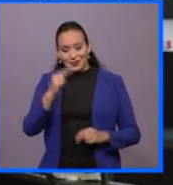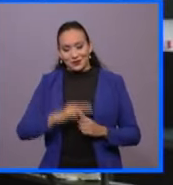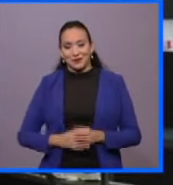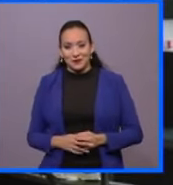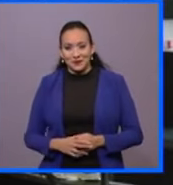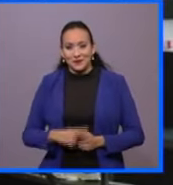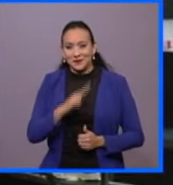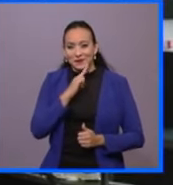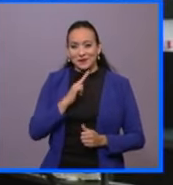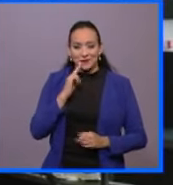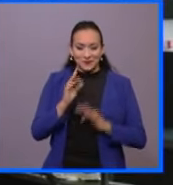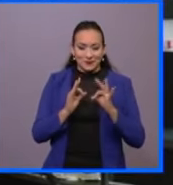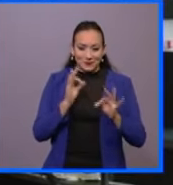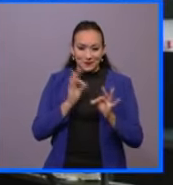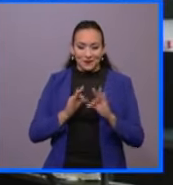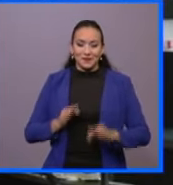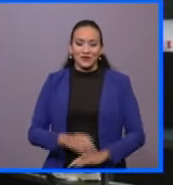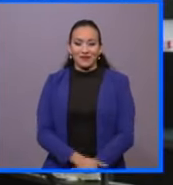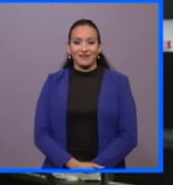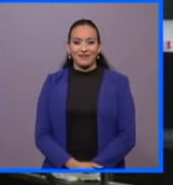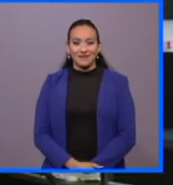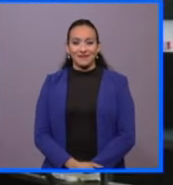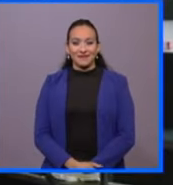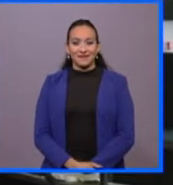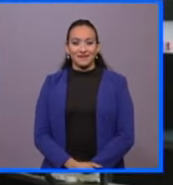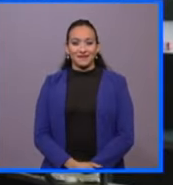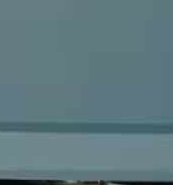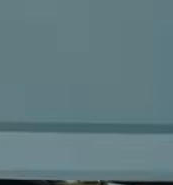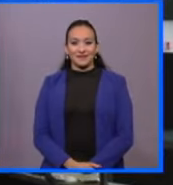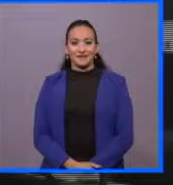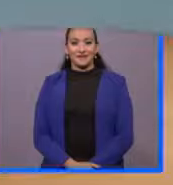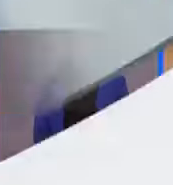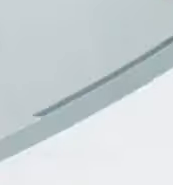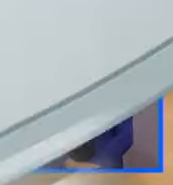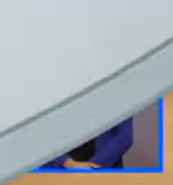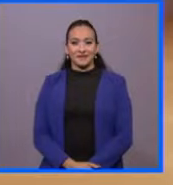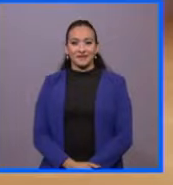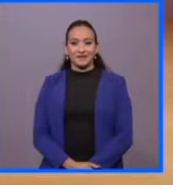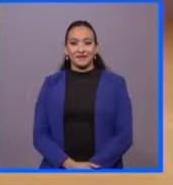del Poder Judicial de la Federación, Citlali Pérez.